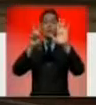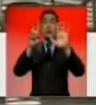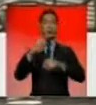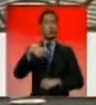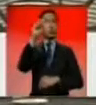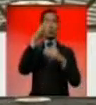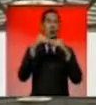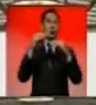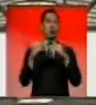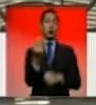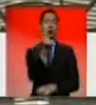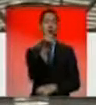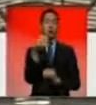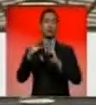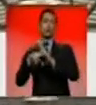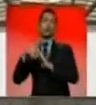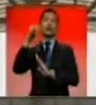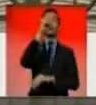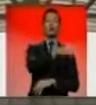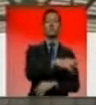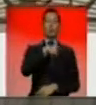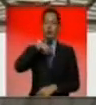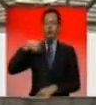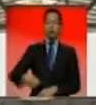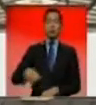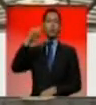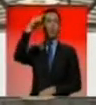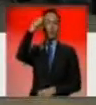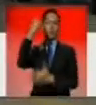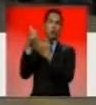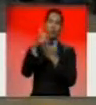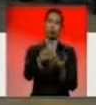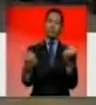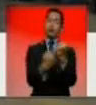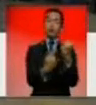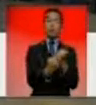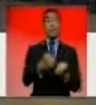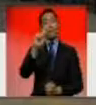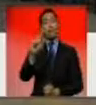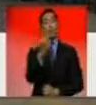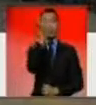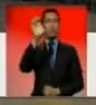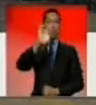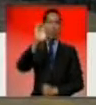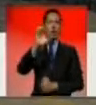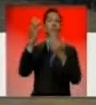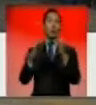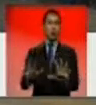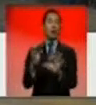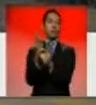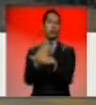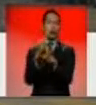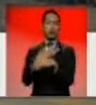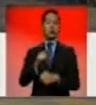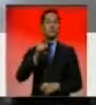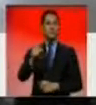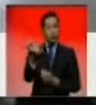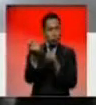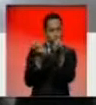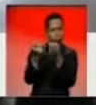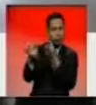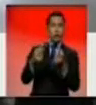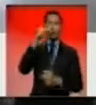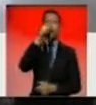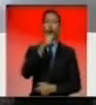donadas por el gobierno chino y funcionan desde el pasado 1 de enero. Con estas máquinas se optimizará el control antinarcóticos